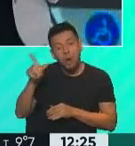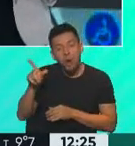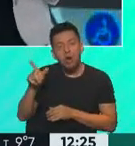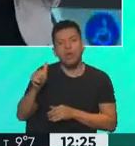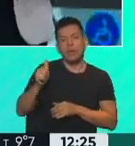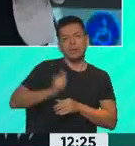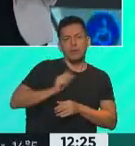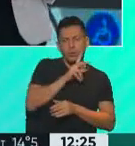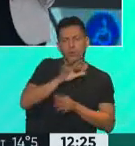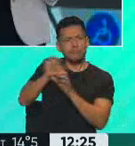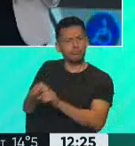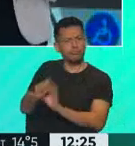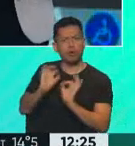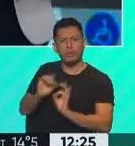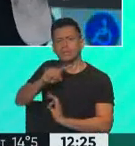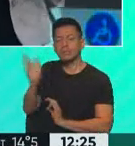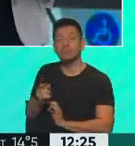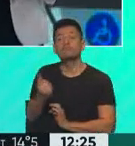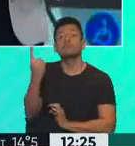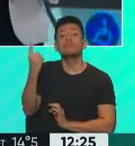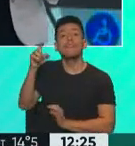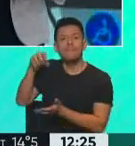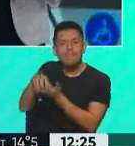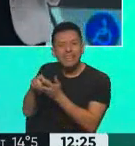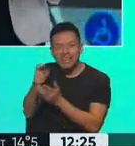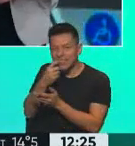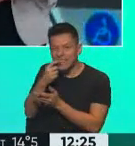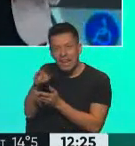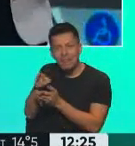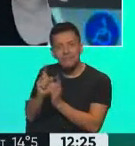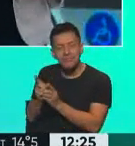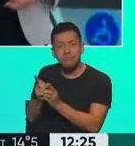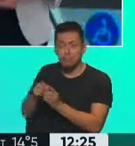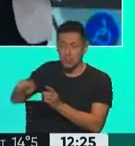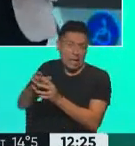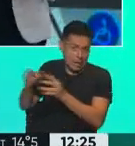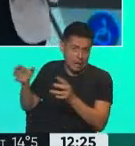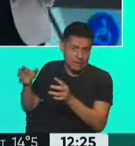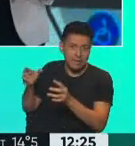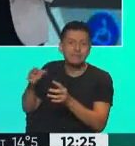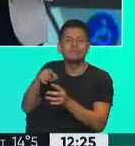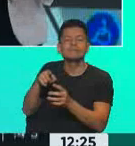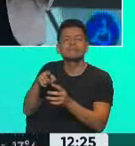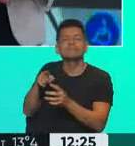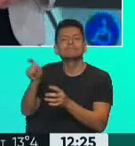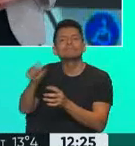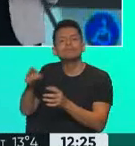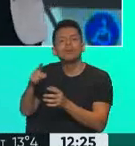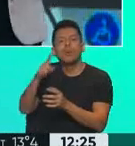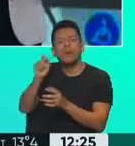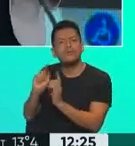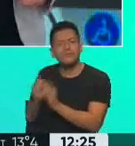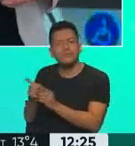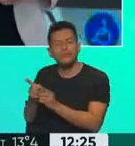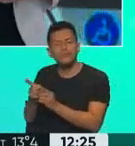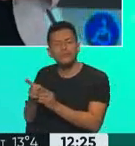las tropas rusas pero había quedado una fábrica metalúrgica un predio que es muy grande tomada por las fuerzas ucranianas los